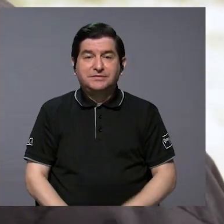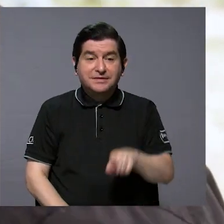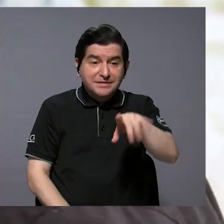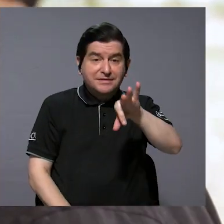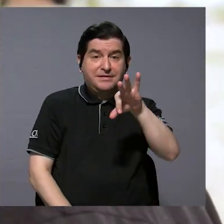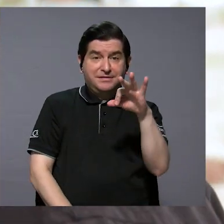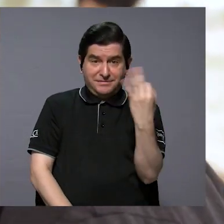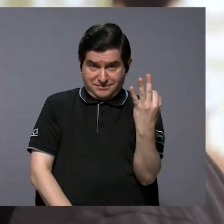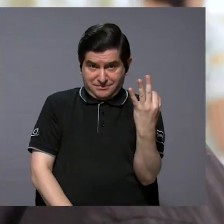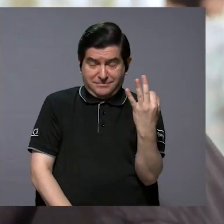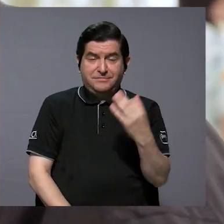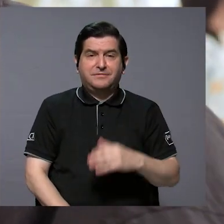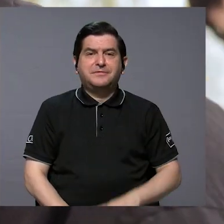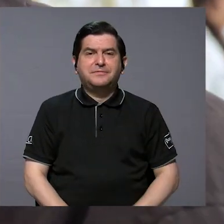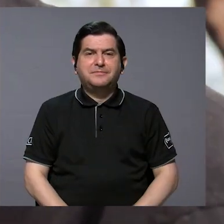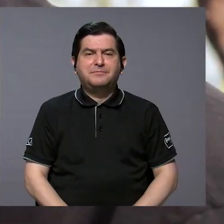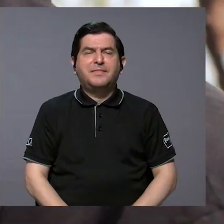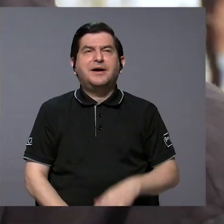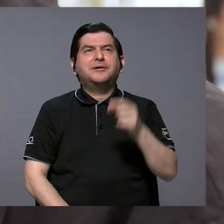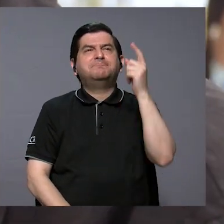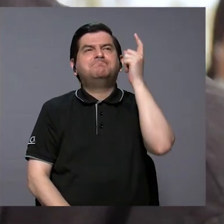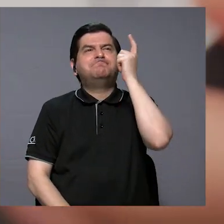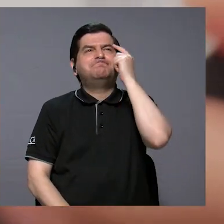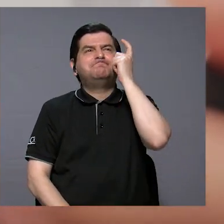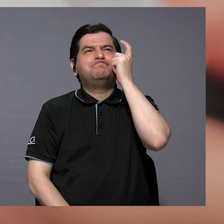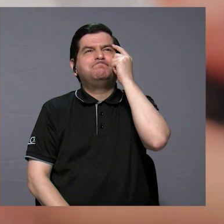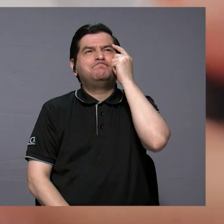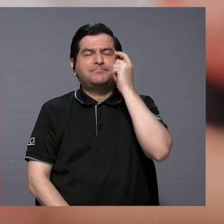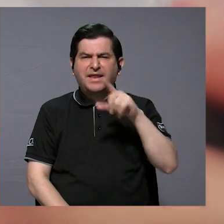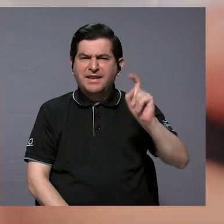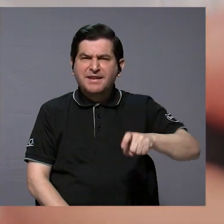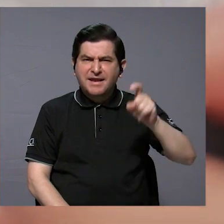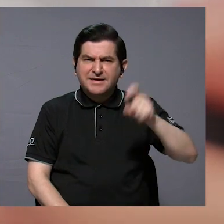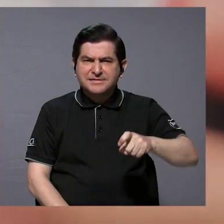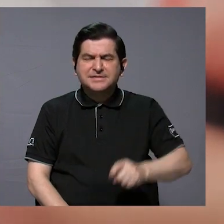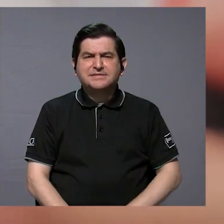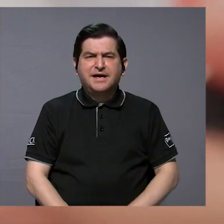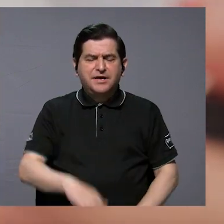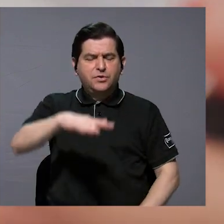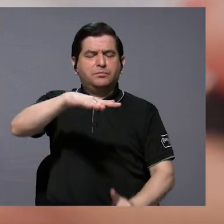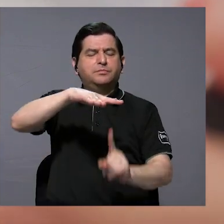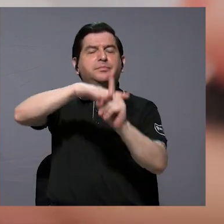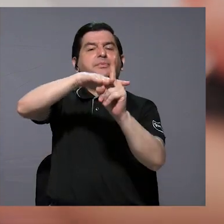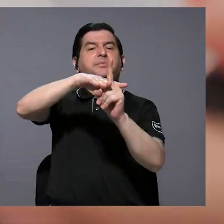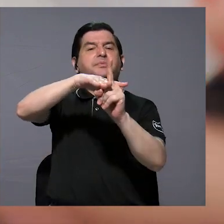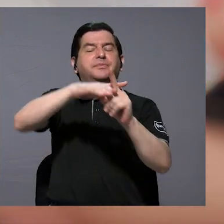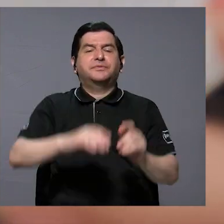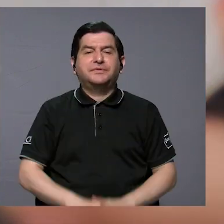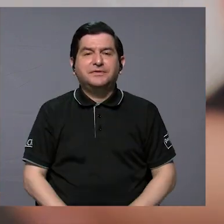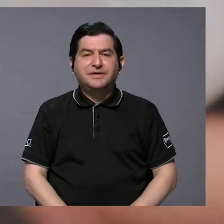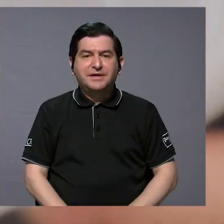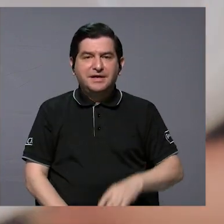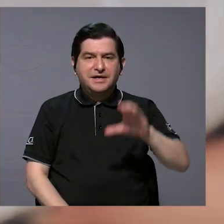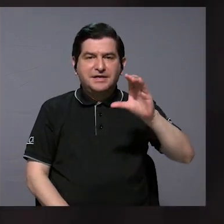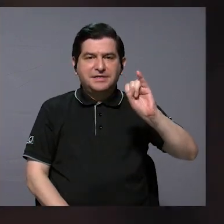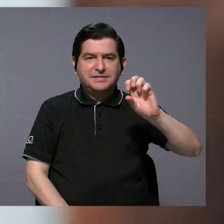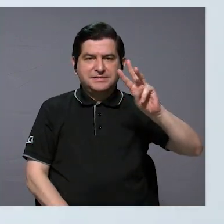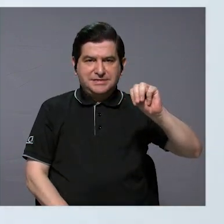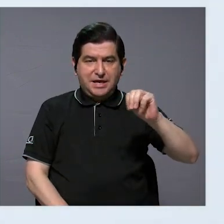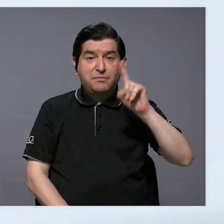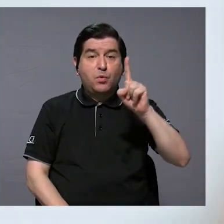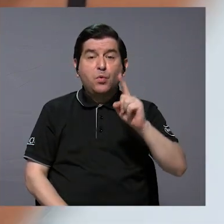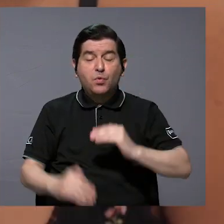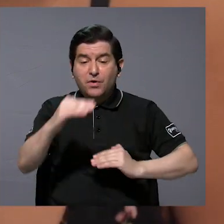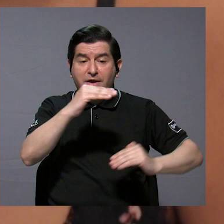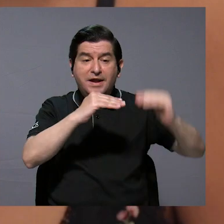juntas? Y así es como se nos ocurre que tenemos que empezar a visibilizar el